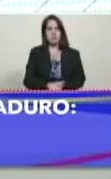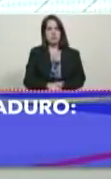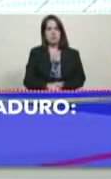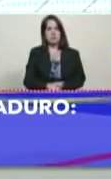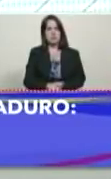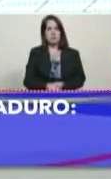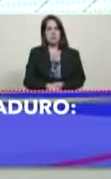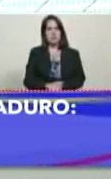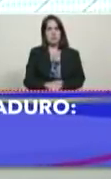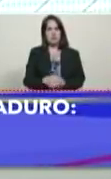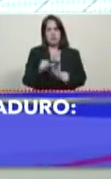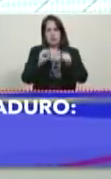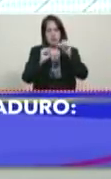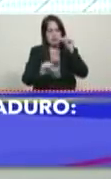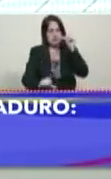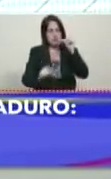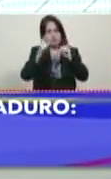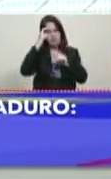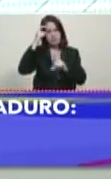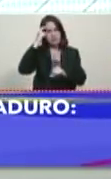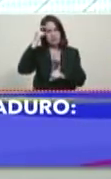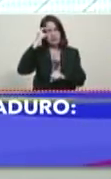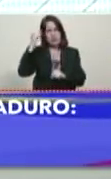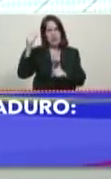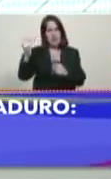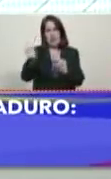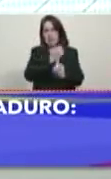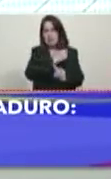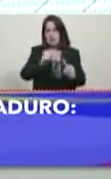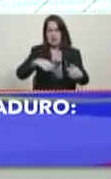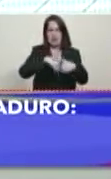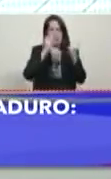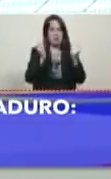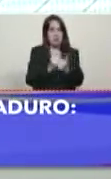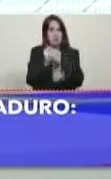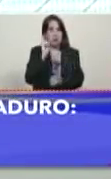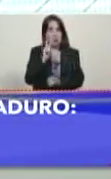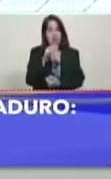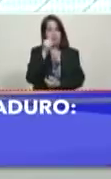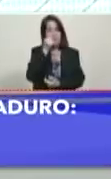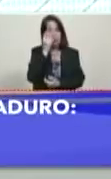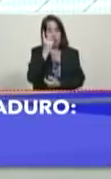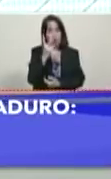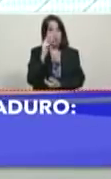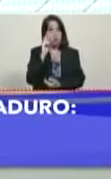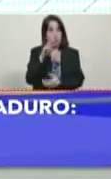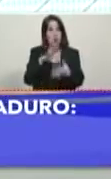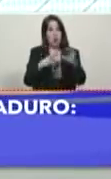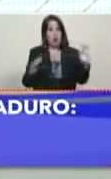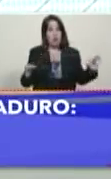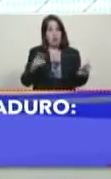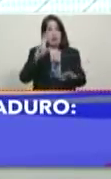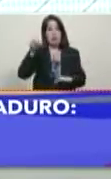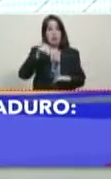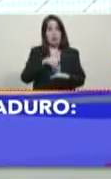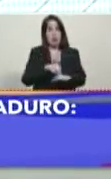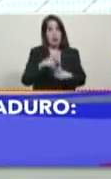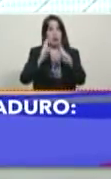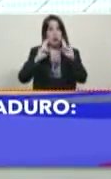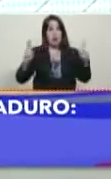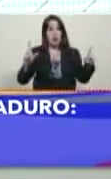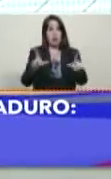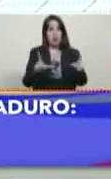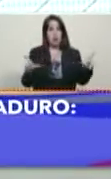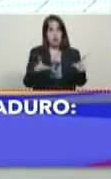la violencia el vídeo número 2 atención venezuela estamos en cadena nacional de radio y televisión